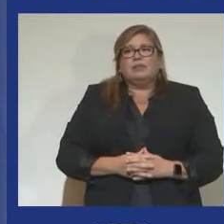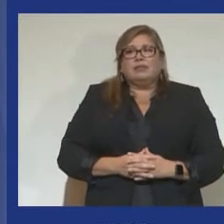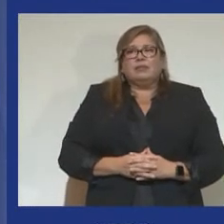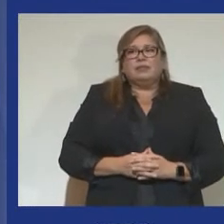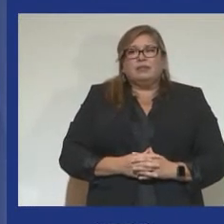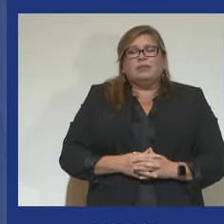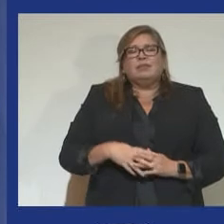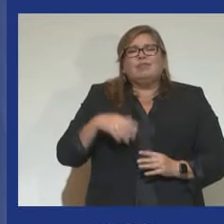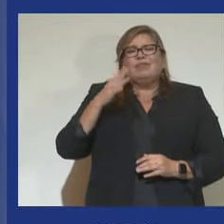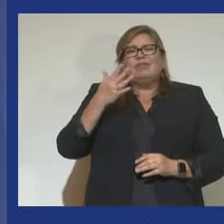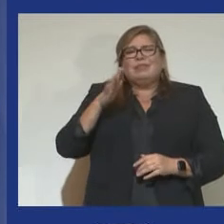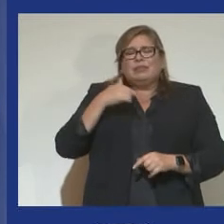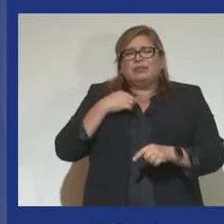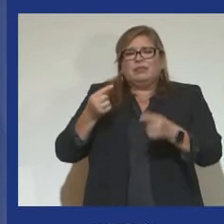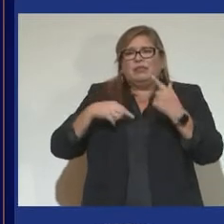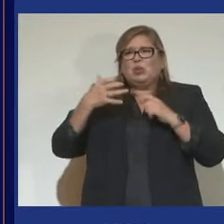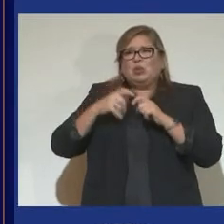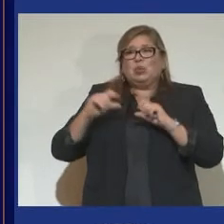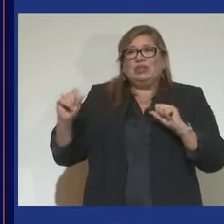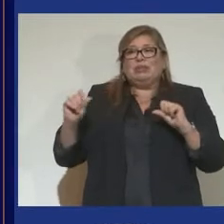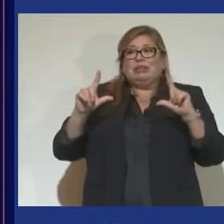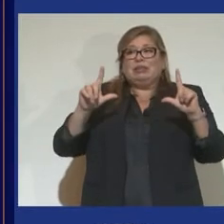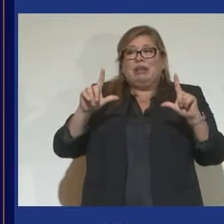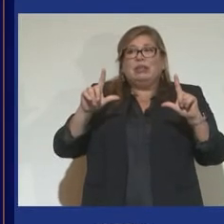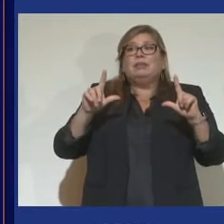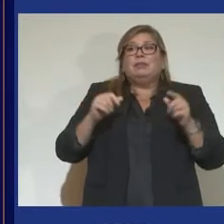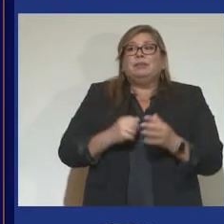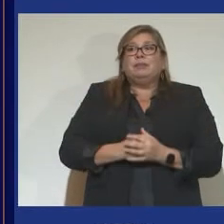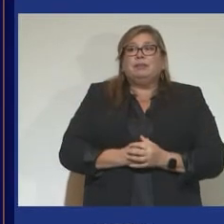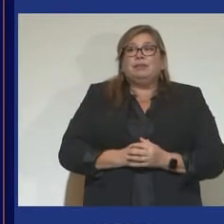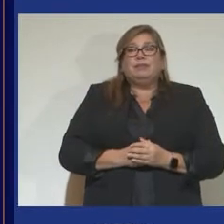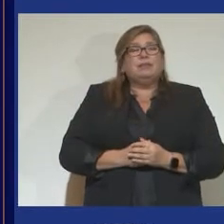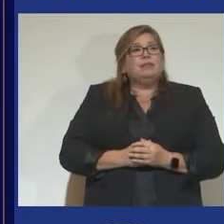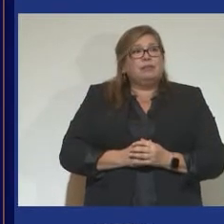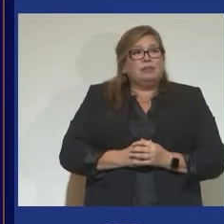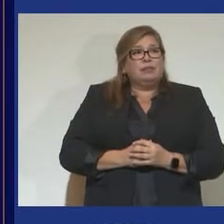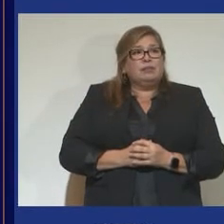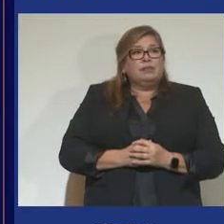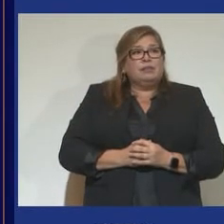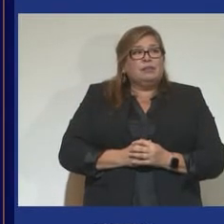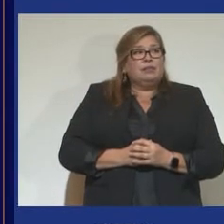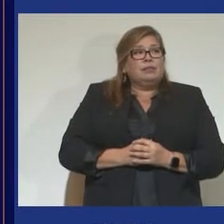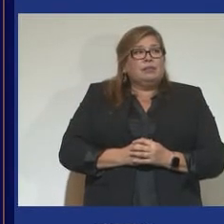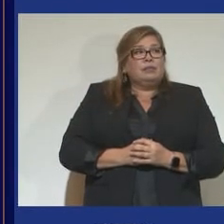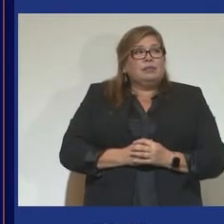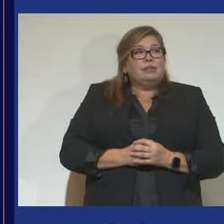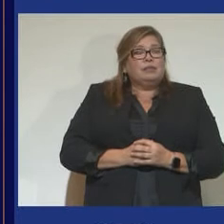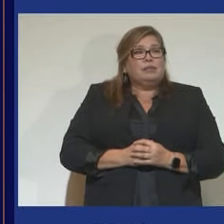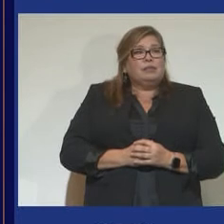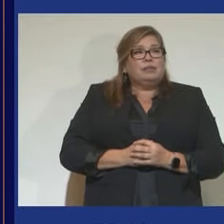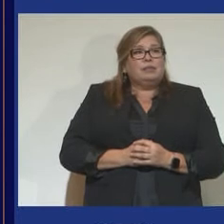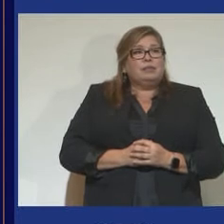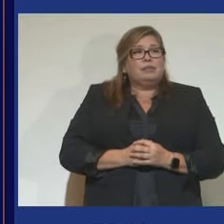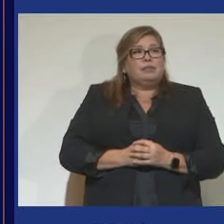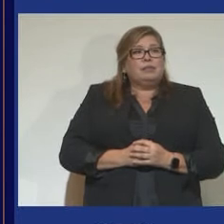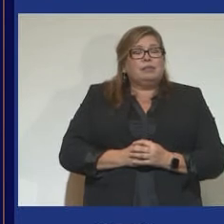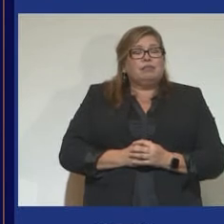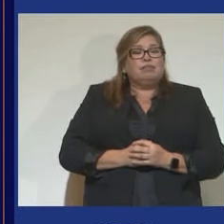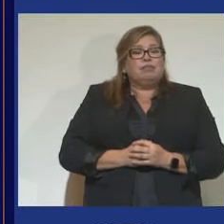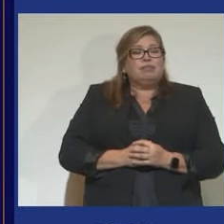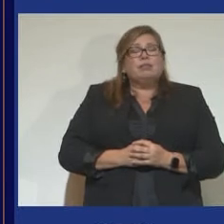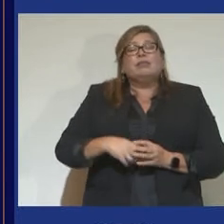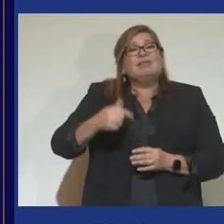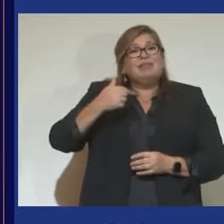tomemos un momento para mostrar la transparencia que creo que responde la primera parte de la pregunta yo estoy muy